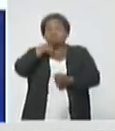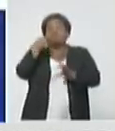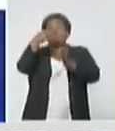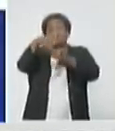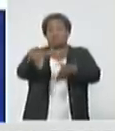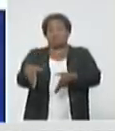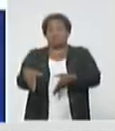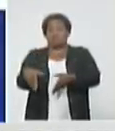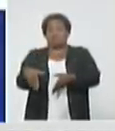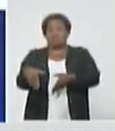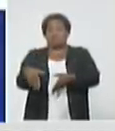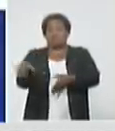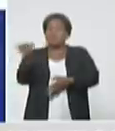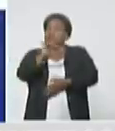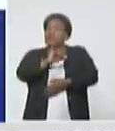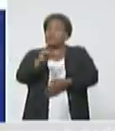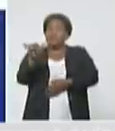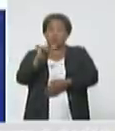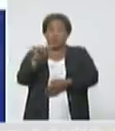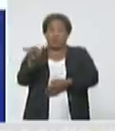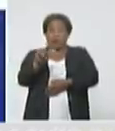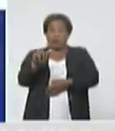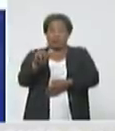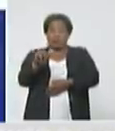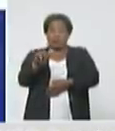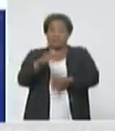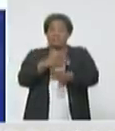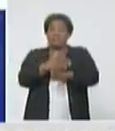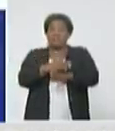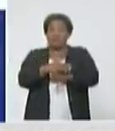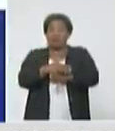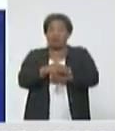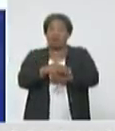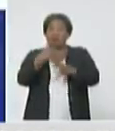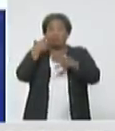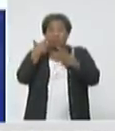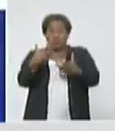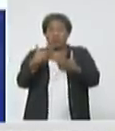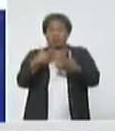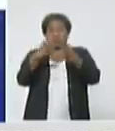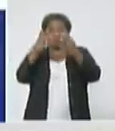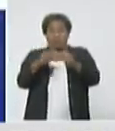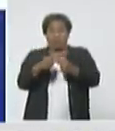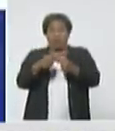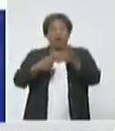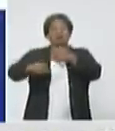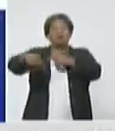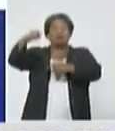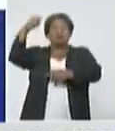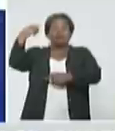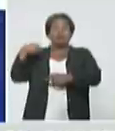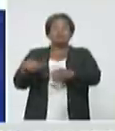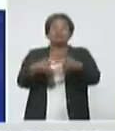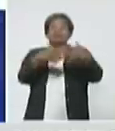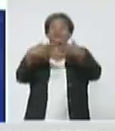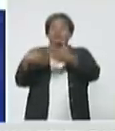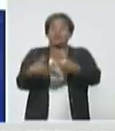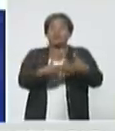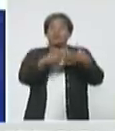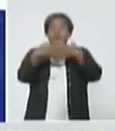también representan una cifra importante. Fíjense que ayer en los Estados Unidos de